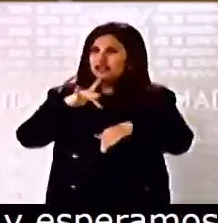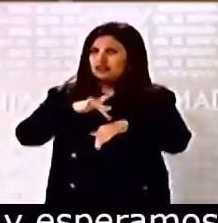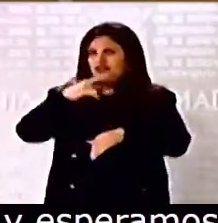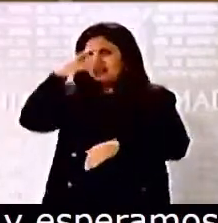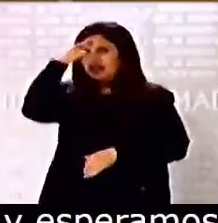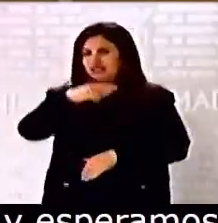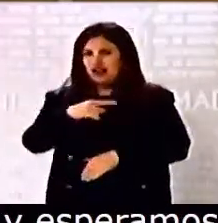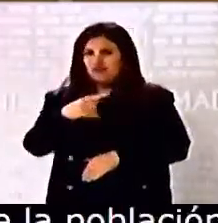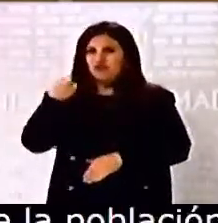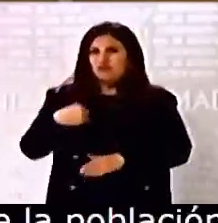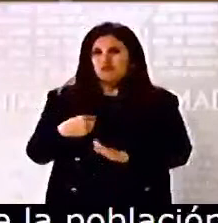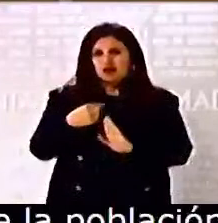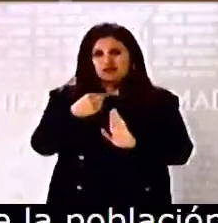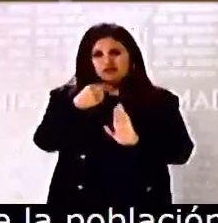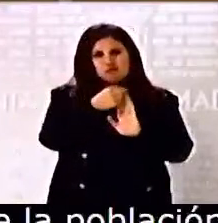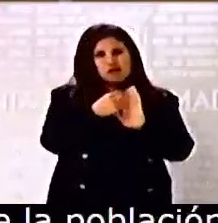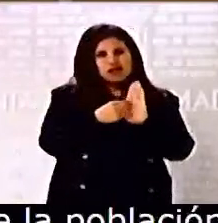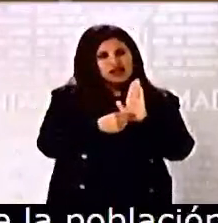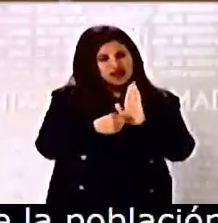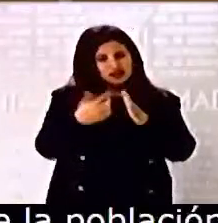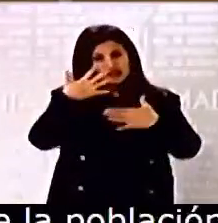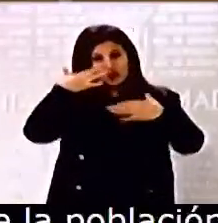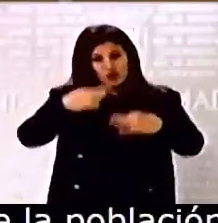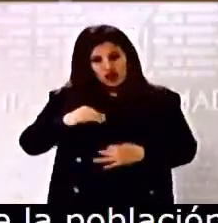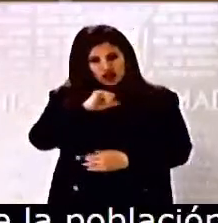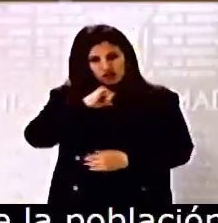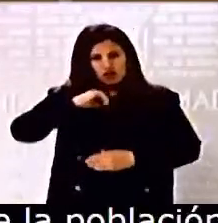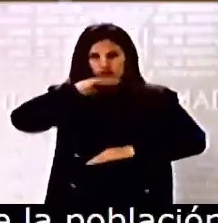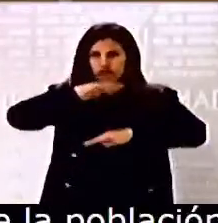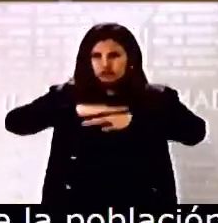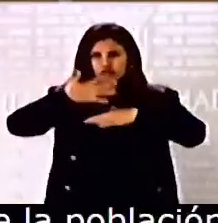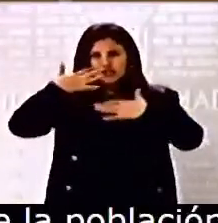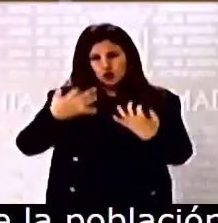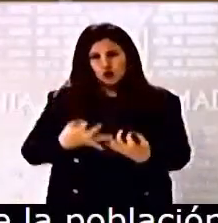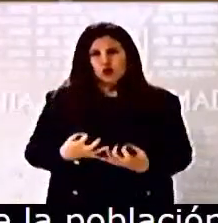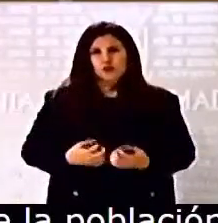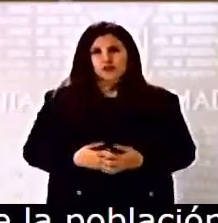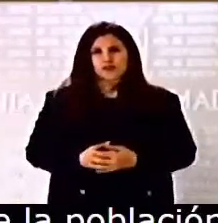las medidas de seguridad individual y de seguridad colectiva.